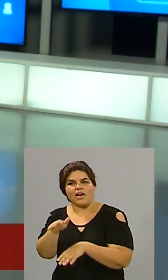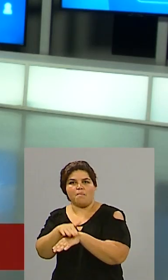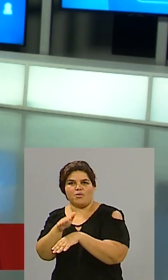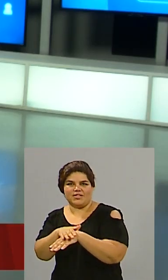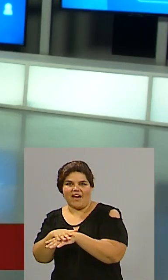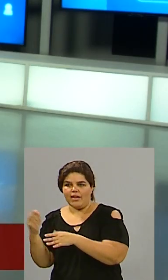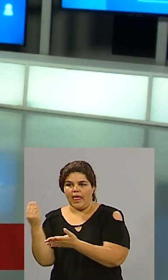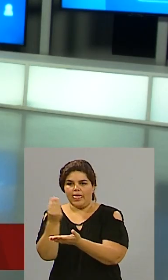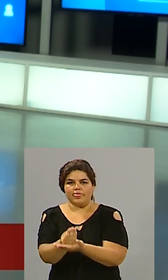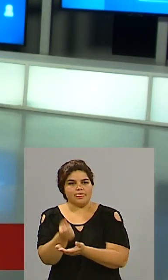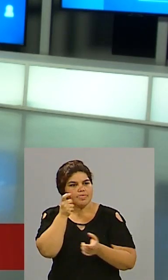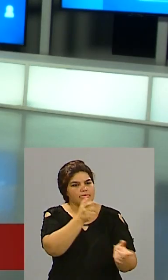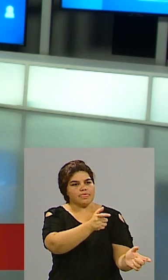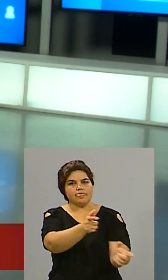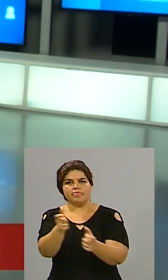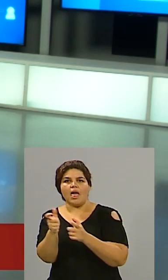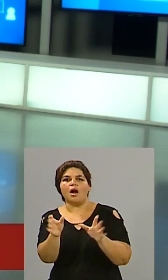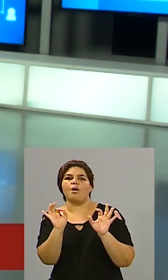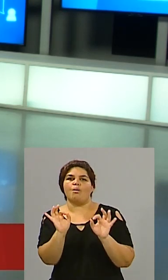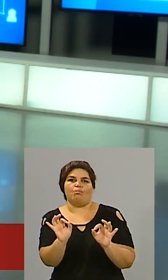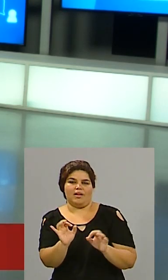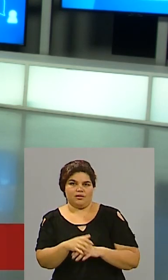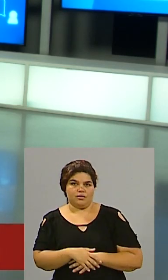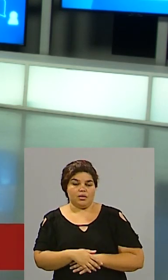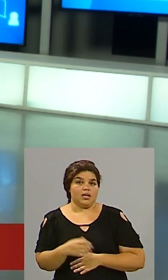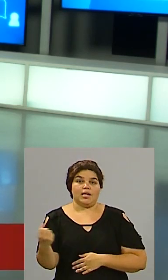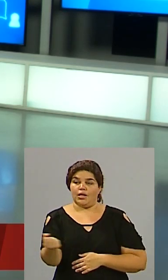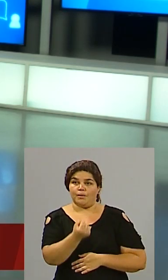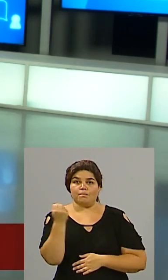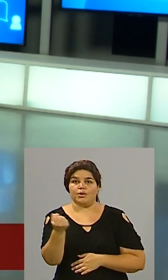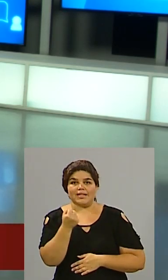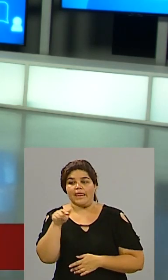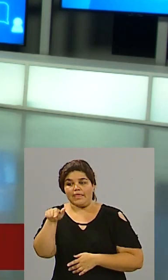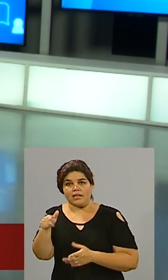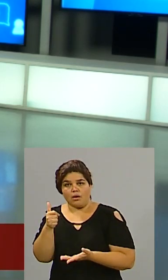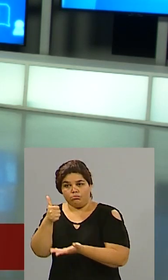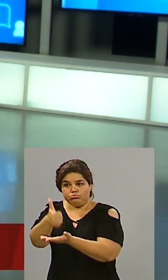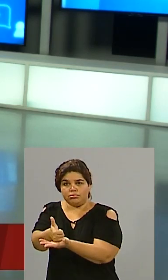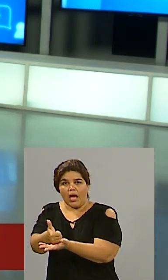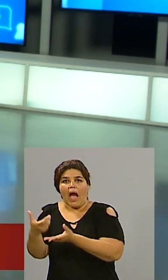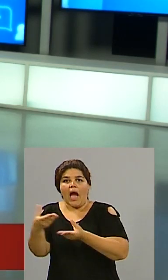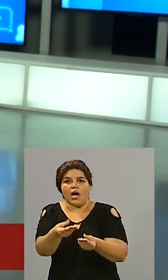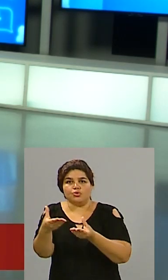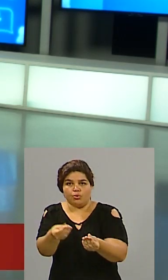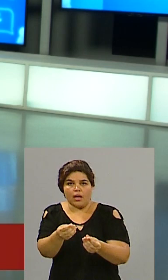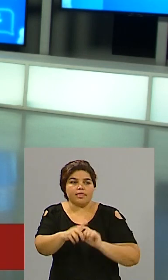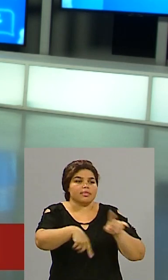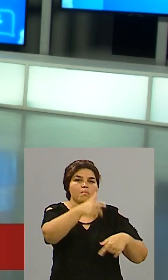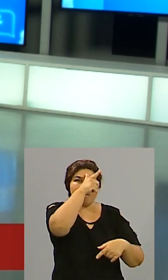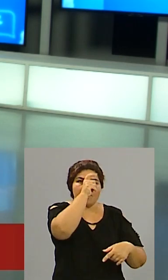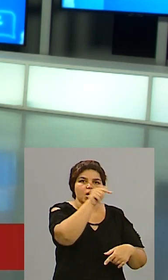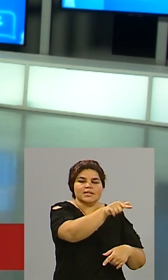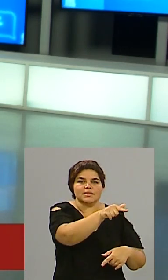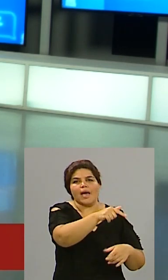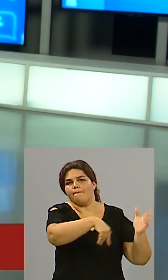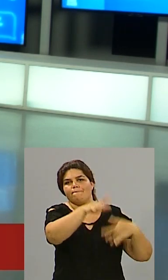digo, a veces es necesario ese agente, ¿no?, para asistir a otros casos, a los casos más graves. Uh-huh. Y esta presencia